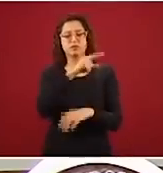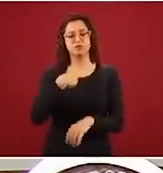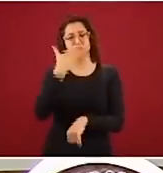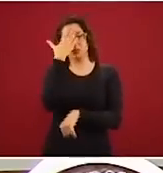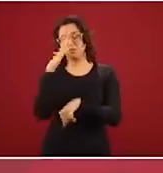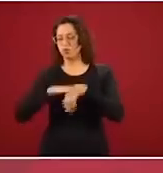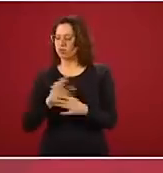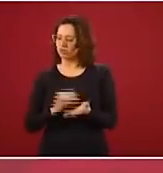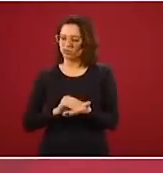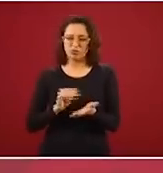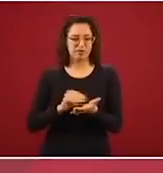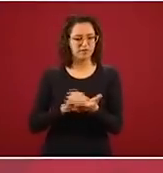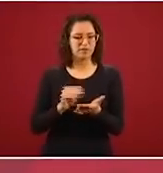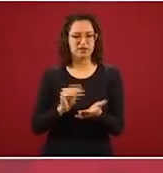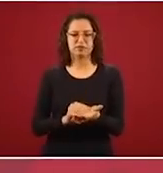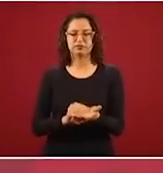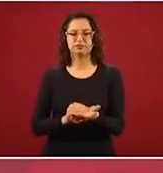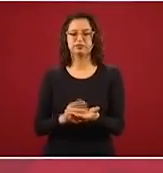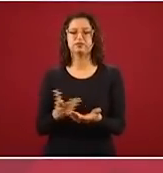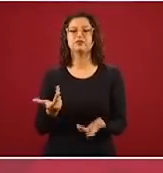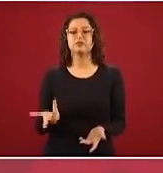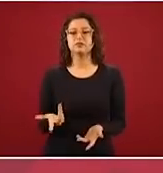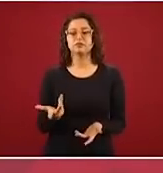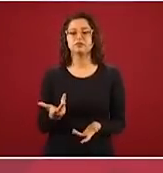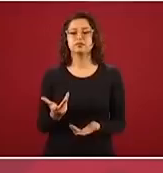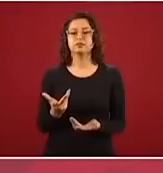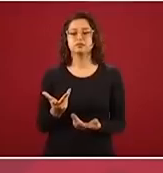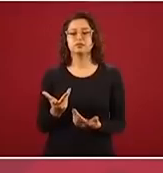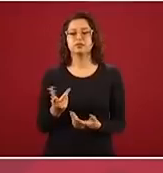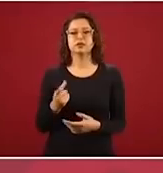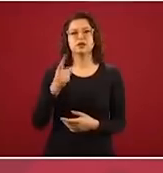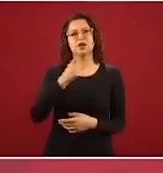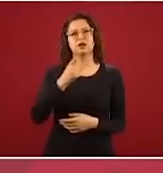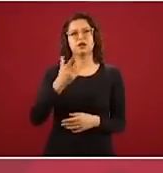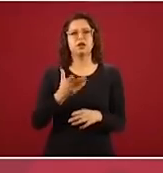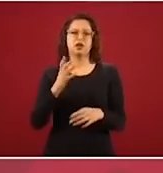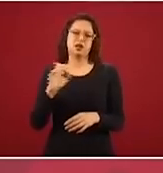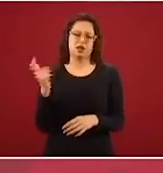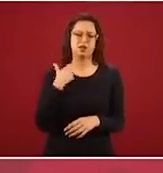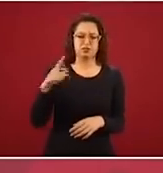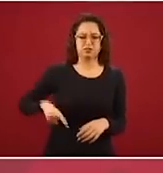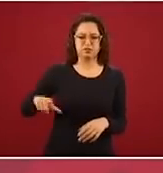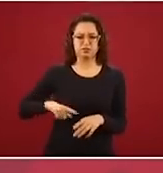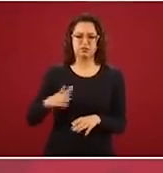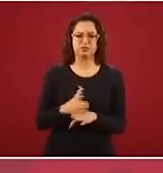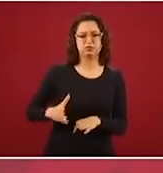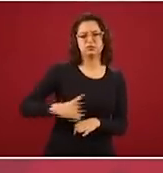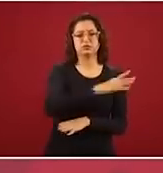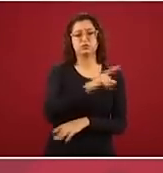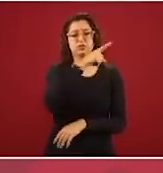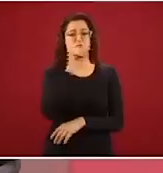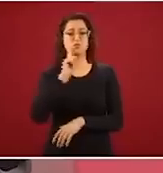en el tiempo en que estaba el anterior gobierno, declaró de que